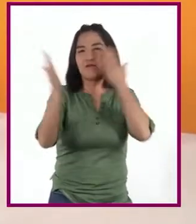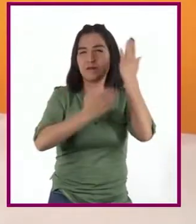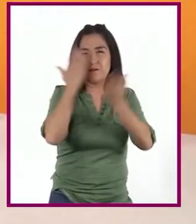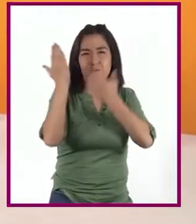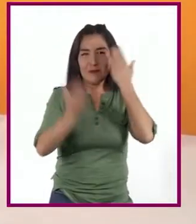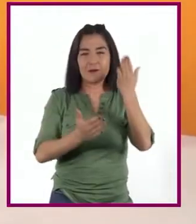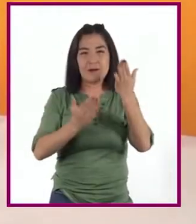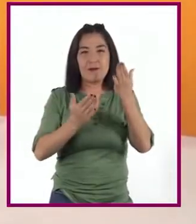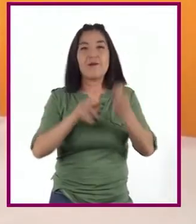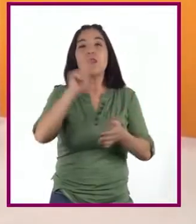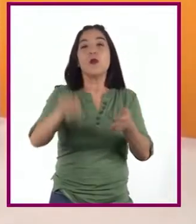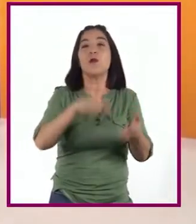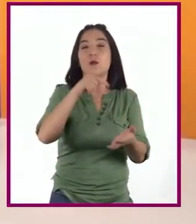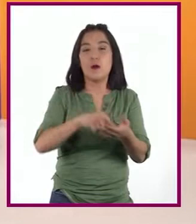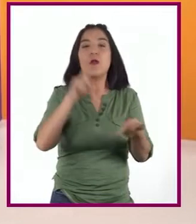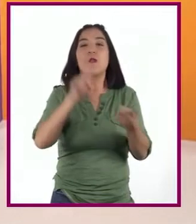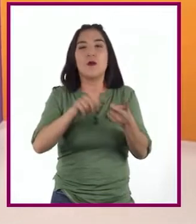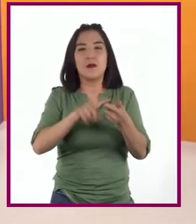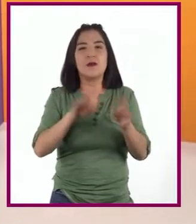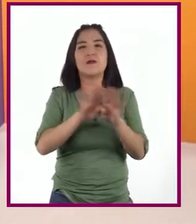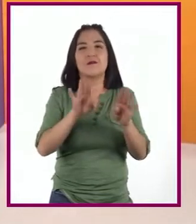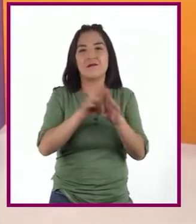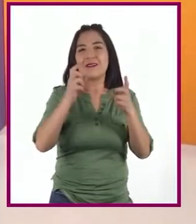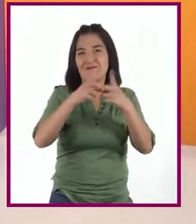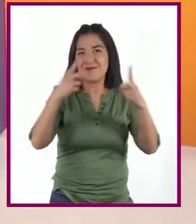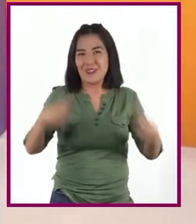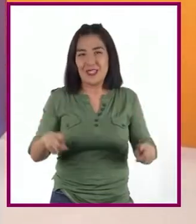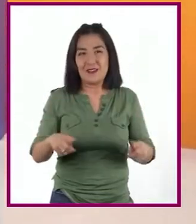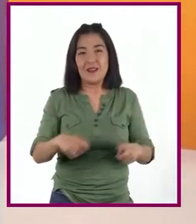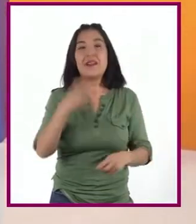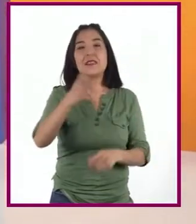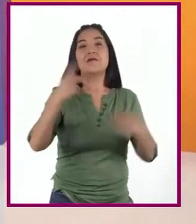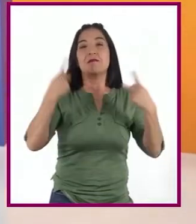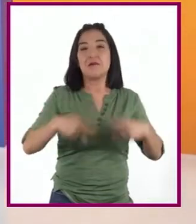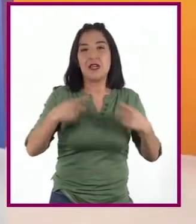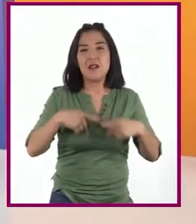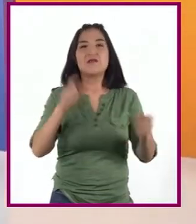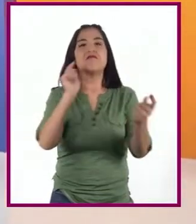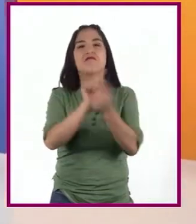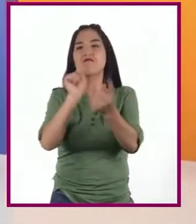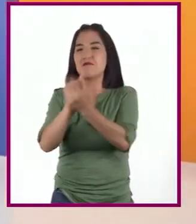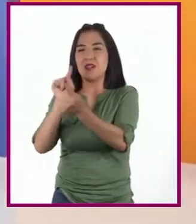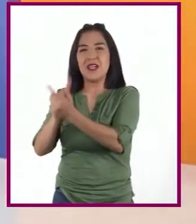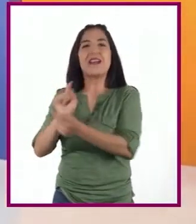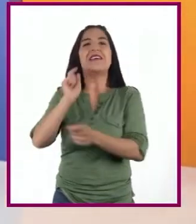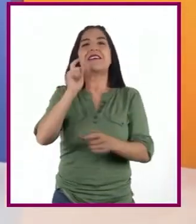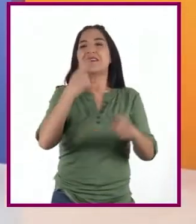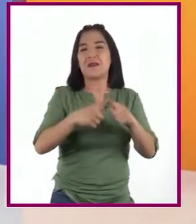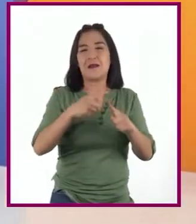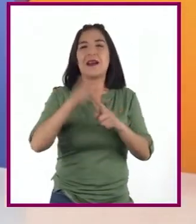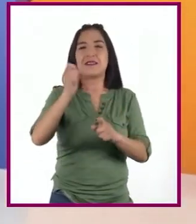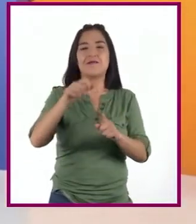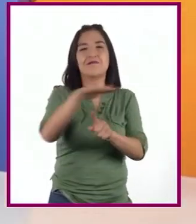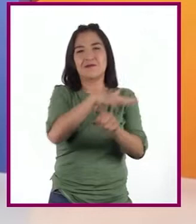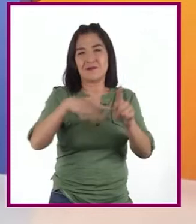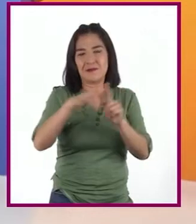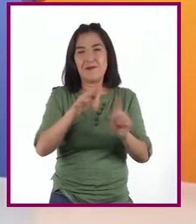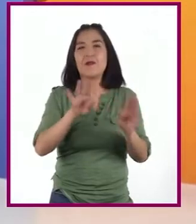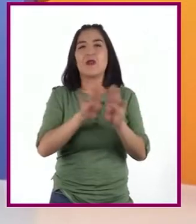estudios, los espacios en los que se desenvolvió y las personas con quienes se vinculó social